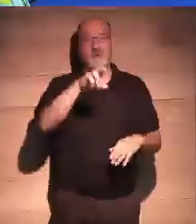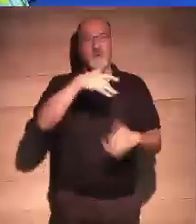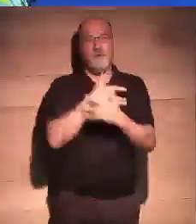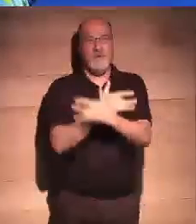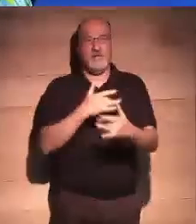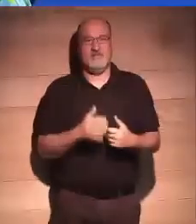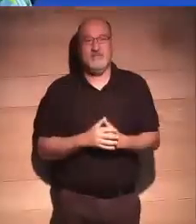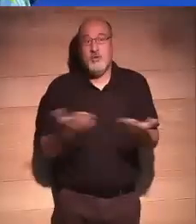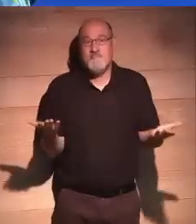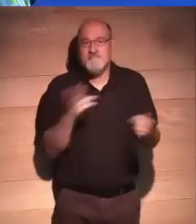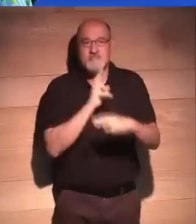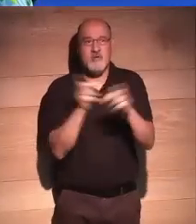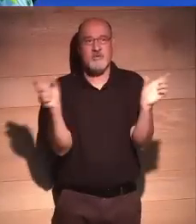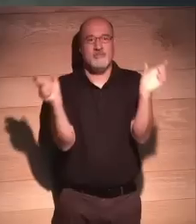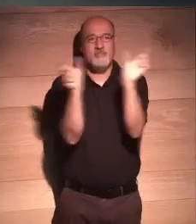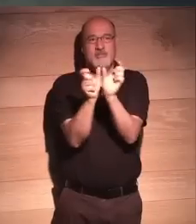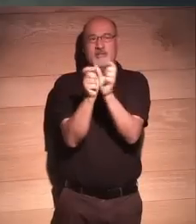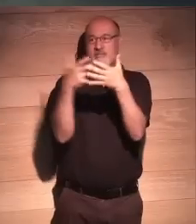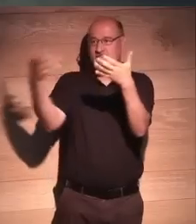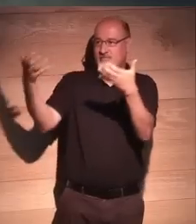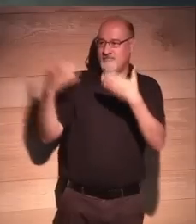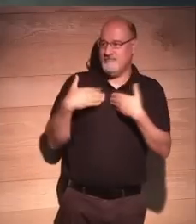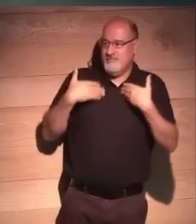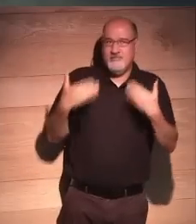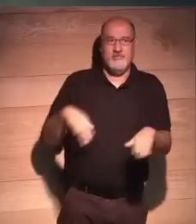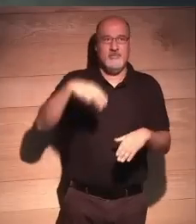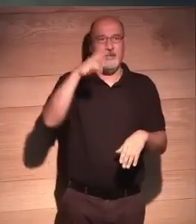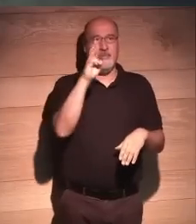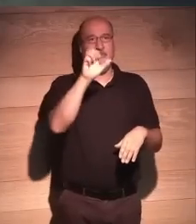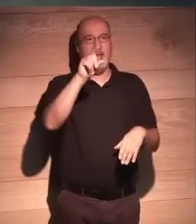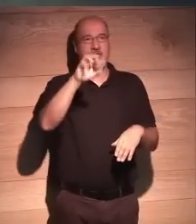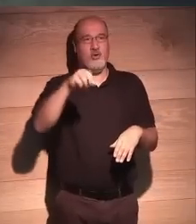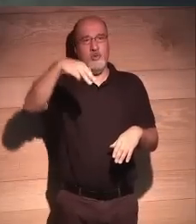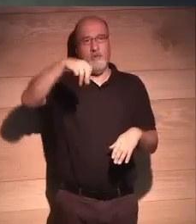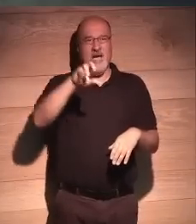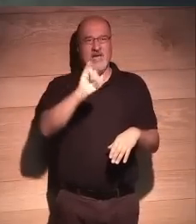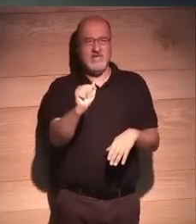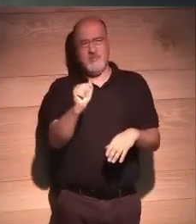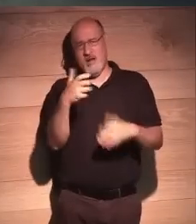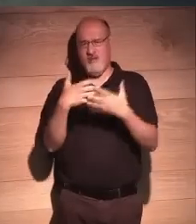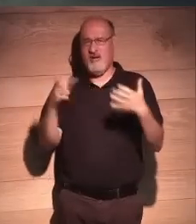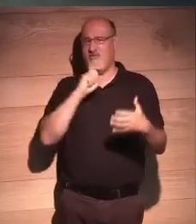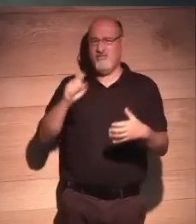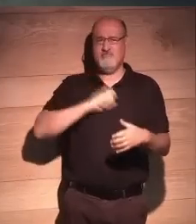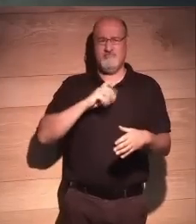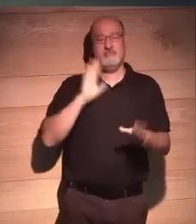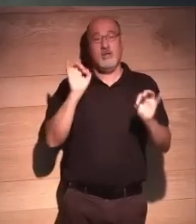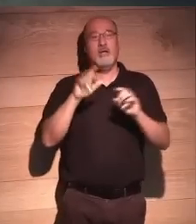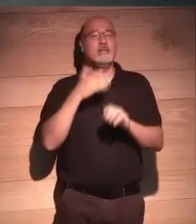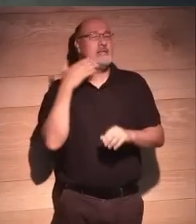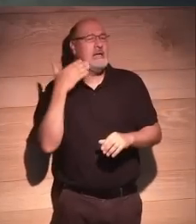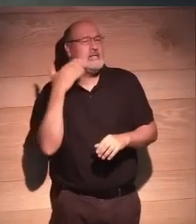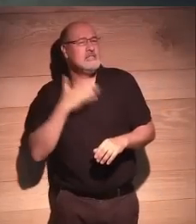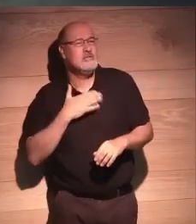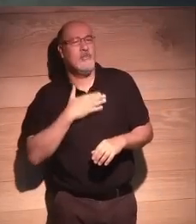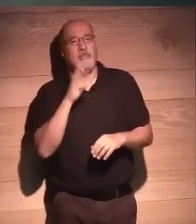llamar como tú quieras. No, porque es que esto es un Momento más grave, Pedro María. Pedro María. Para amenazarte. Pedro Mari, Pedro una cosa Mari. cariñosa. Vale, Pedro